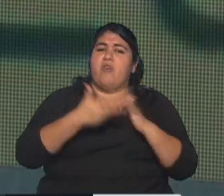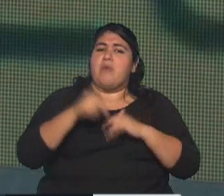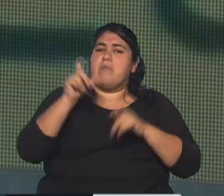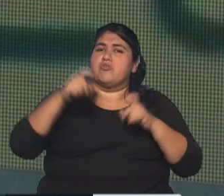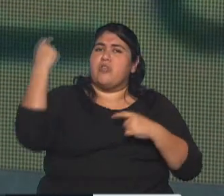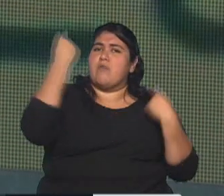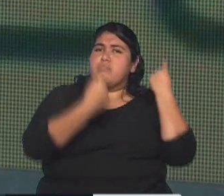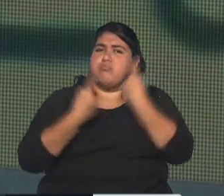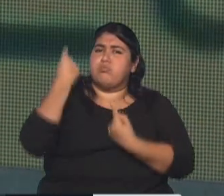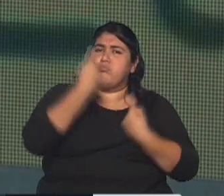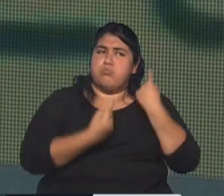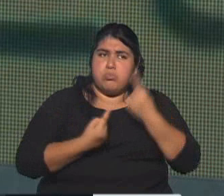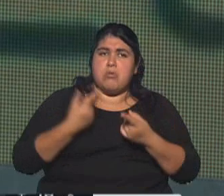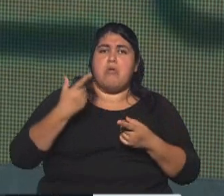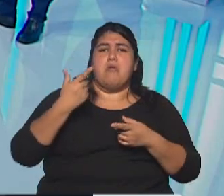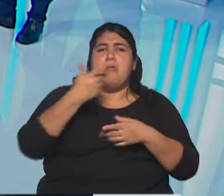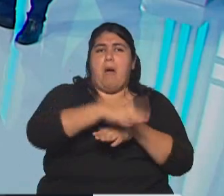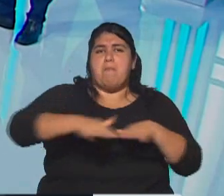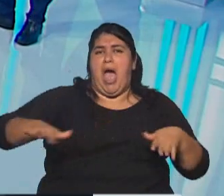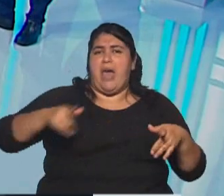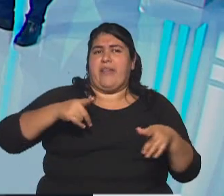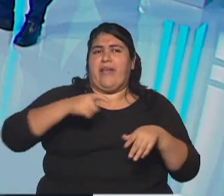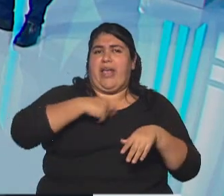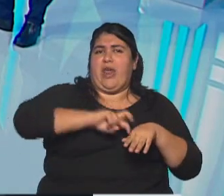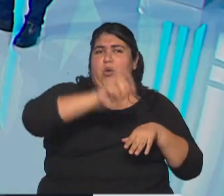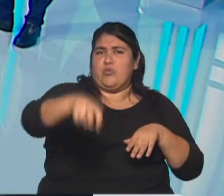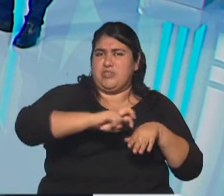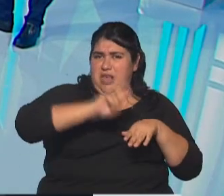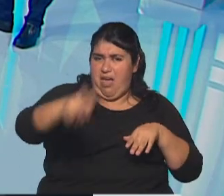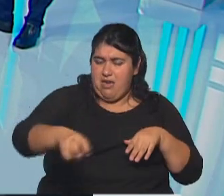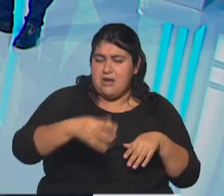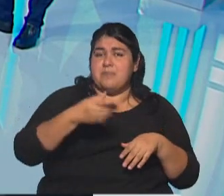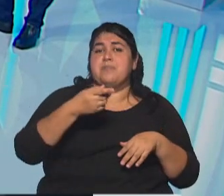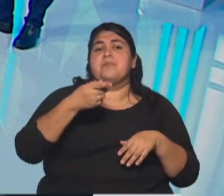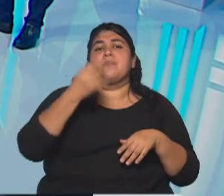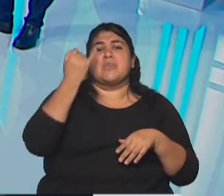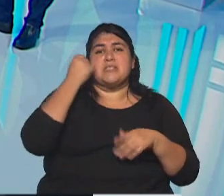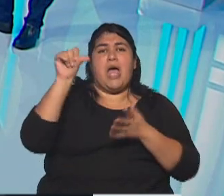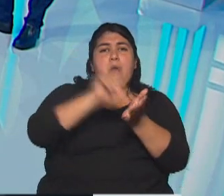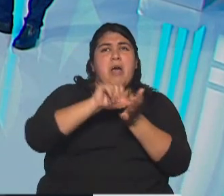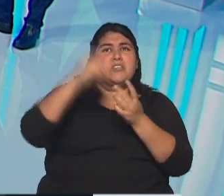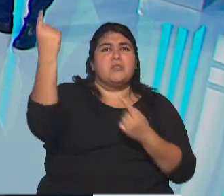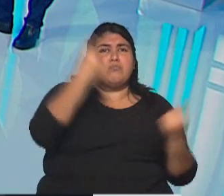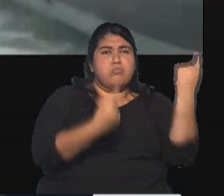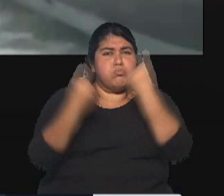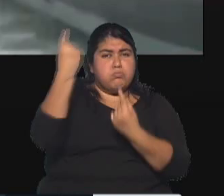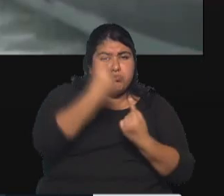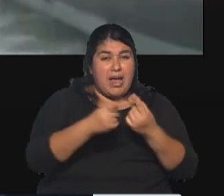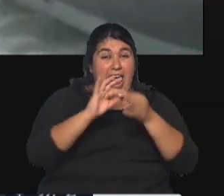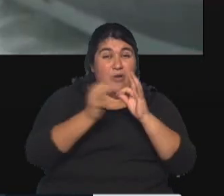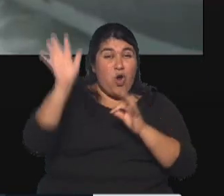tratando de cruzar el Mediterráneo. Todos los países que son flujos migratorios hacia Europa